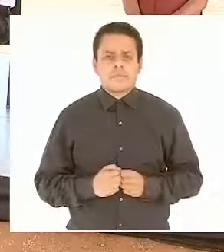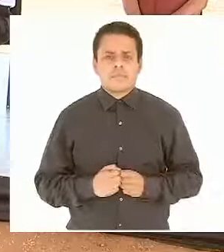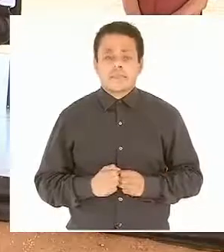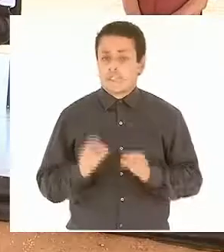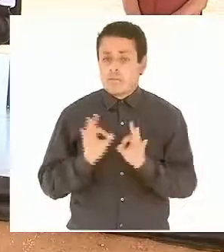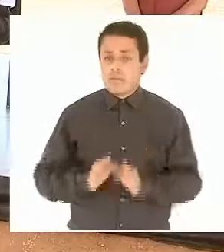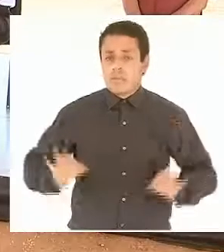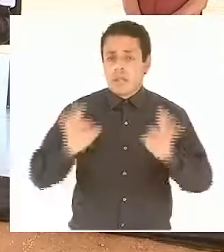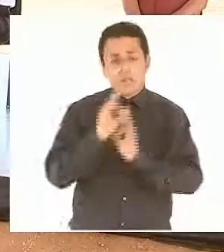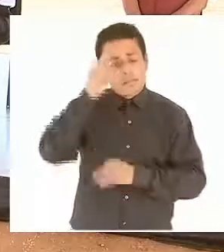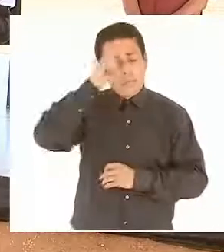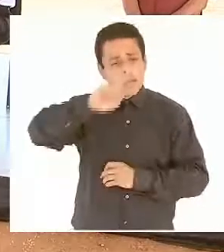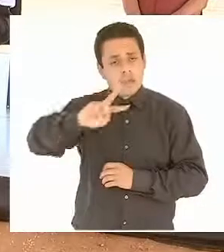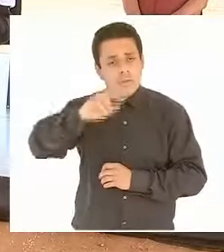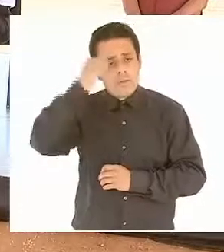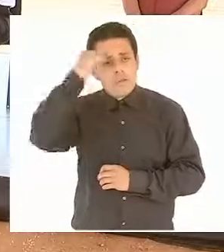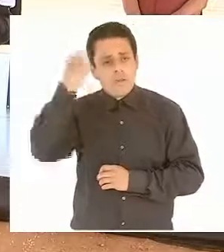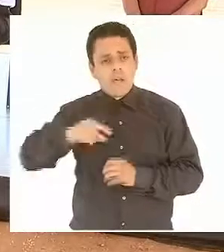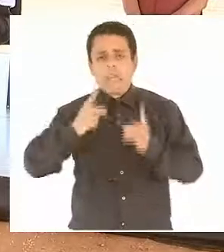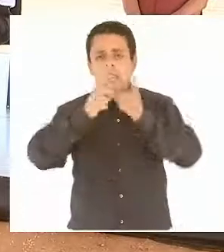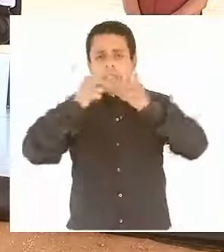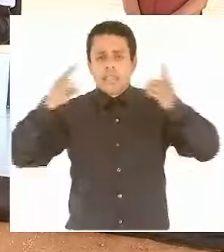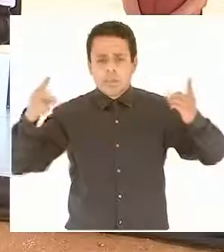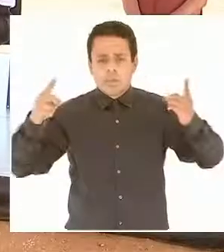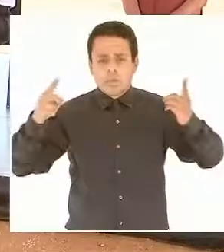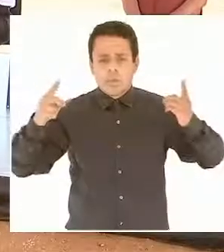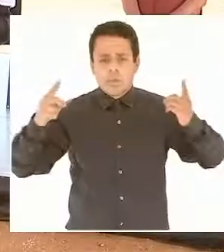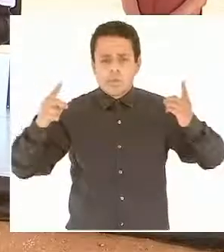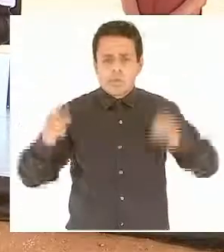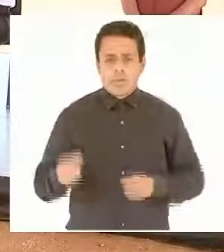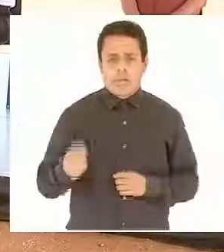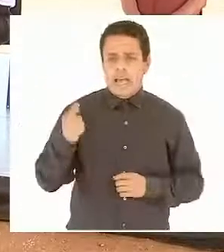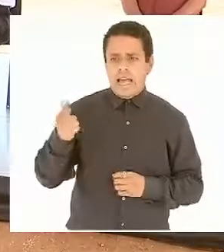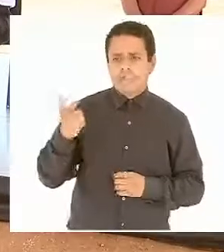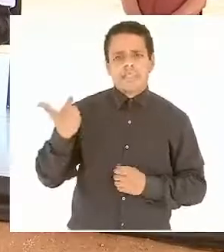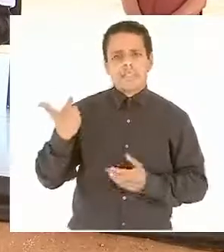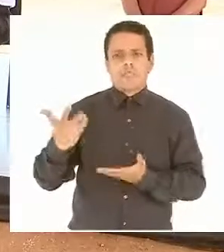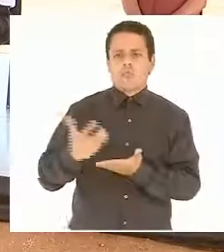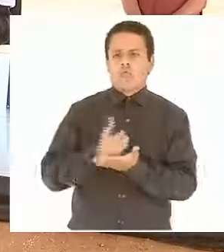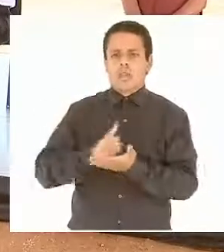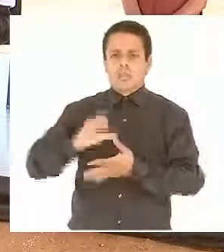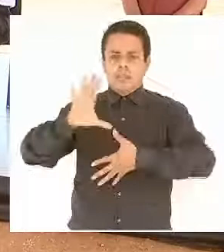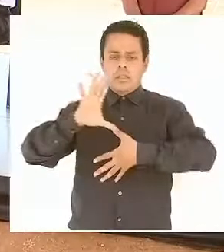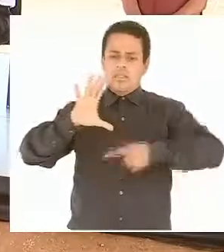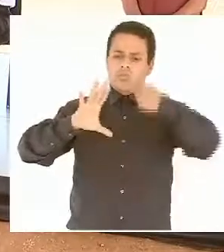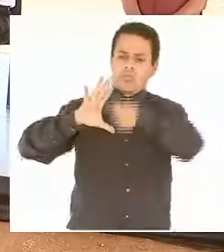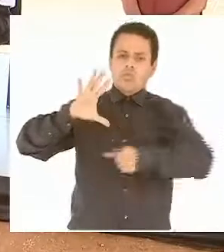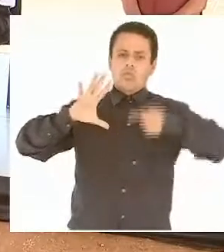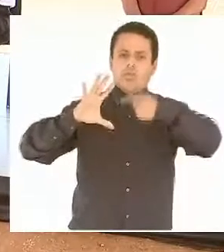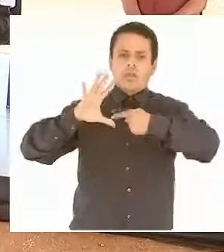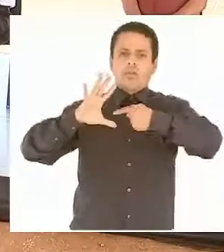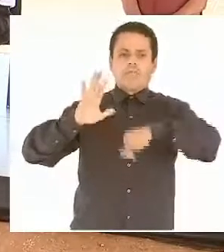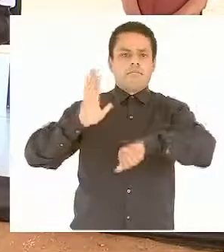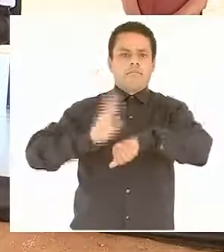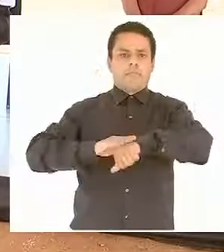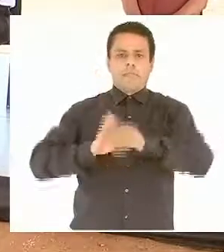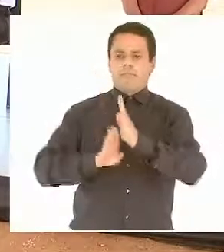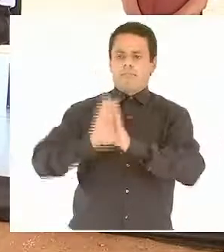muy importante para el desarrollo económico, comercial de América del Norte.